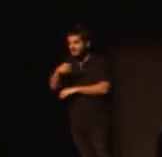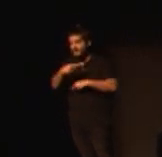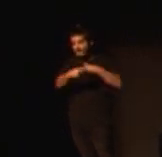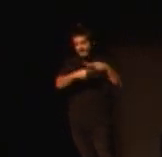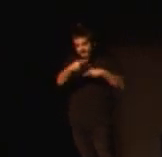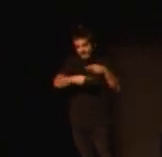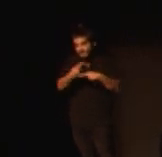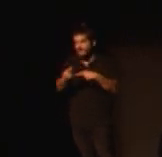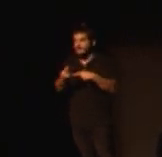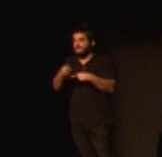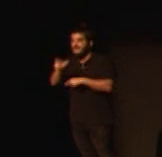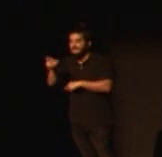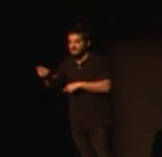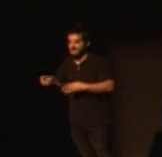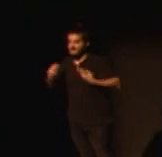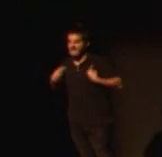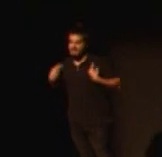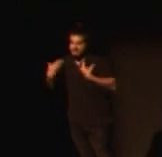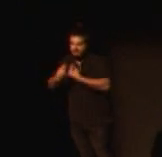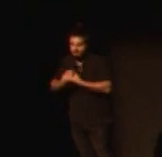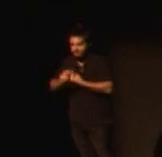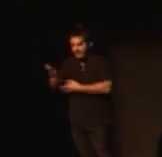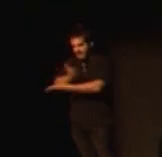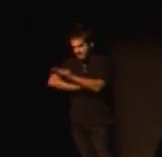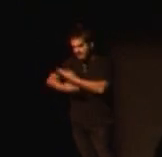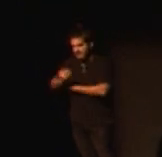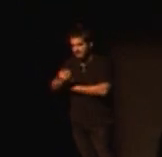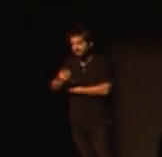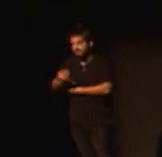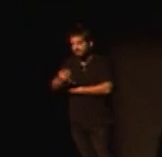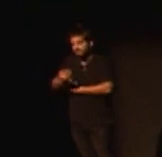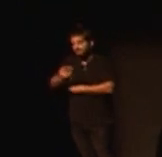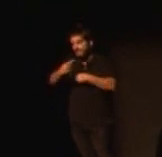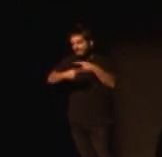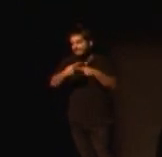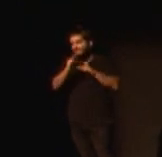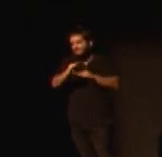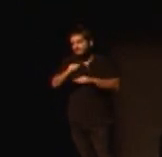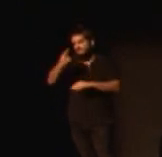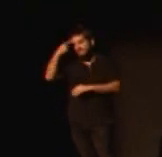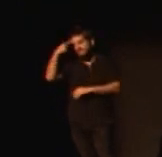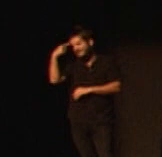la discapacidad. Nadie como ellas sabe en cuánto tiempo ha sido necesario luchar y cuántas cosas